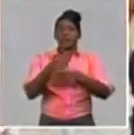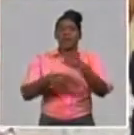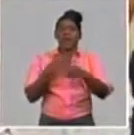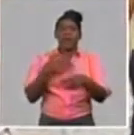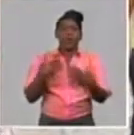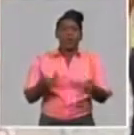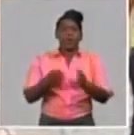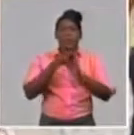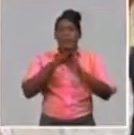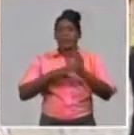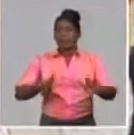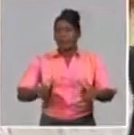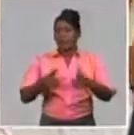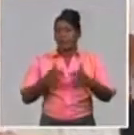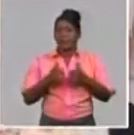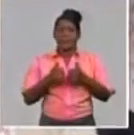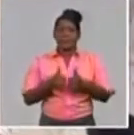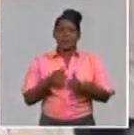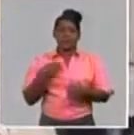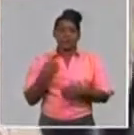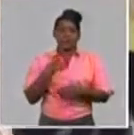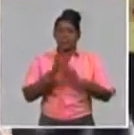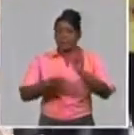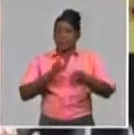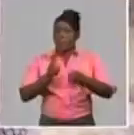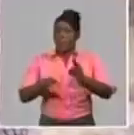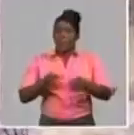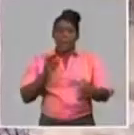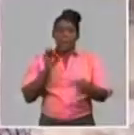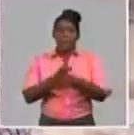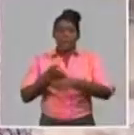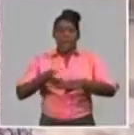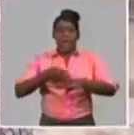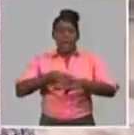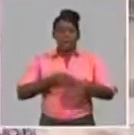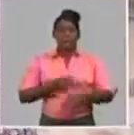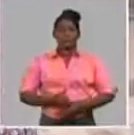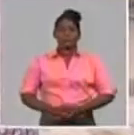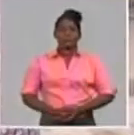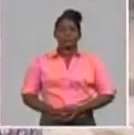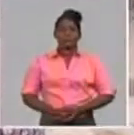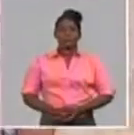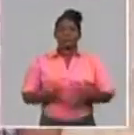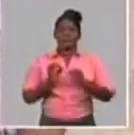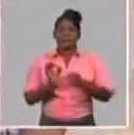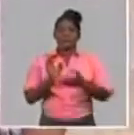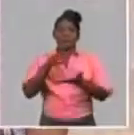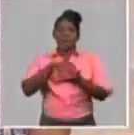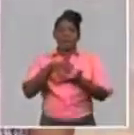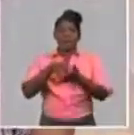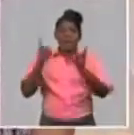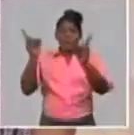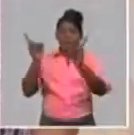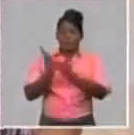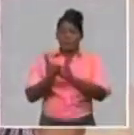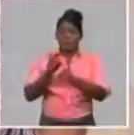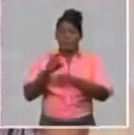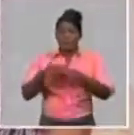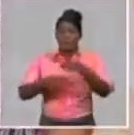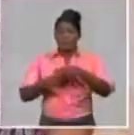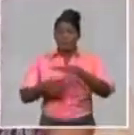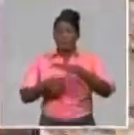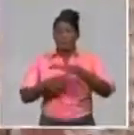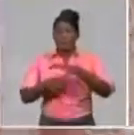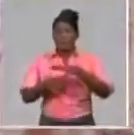están todas las medidas higiénico-sanitarias que deben estar en las obras, que no inicien las obras. En el punto de distribución de agua número 1 en Varadero, el dirigente destacó